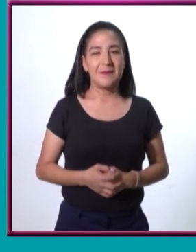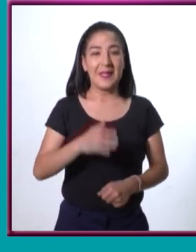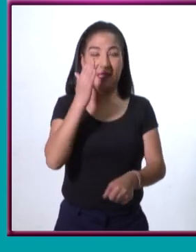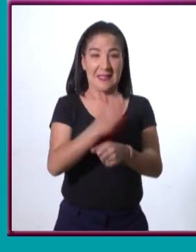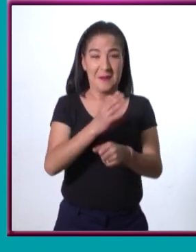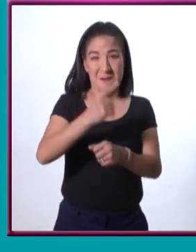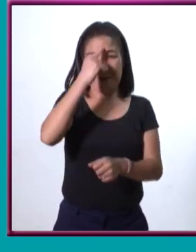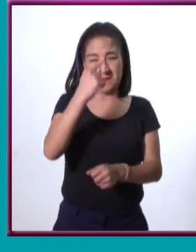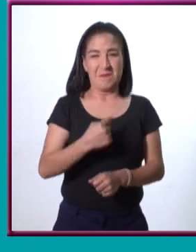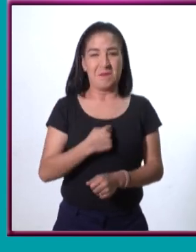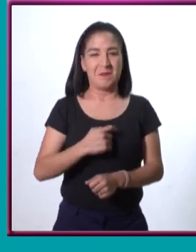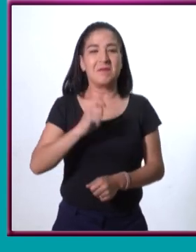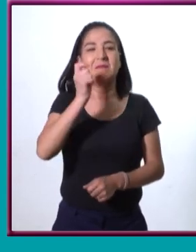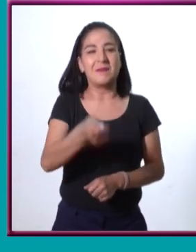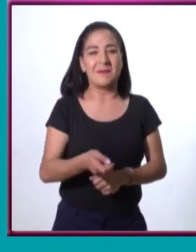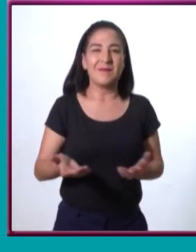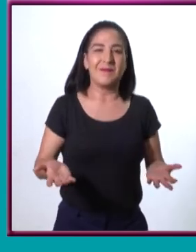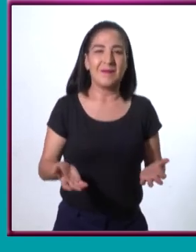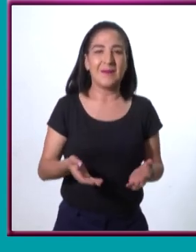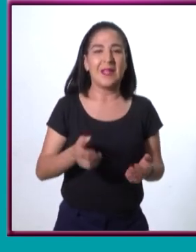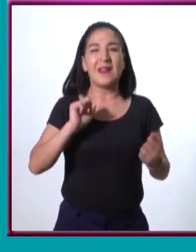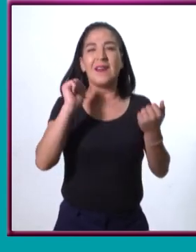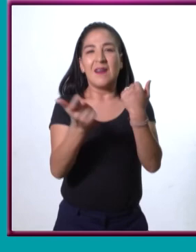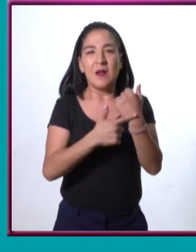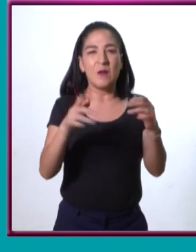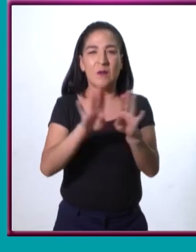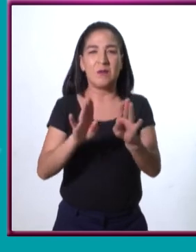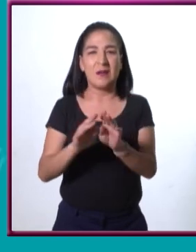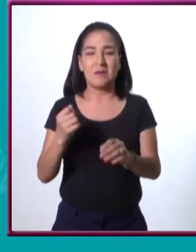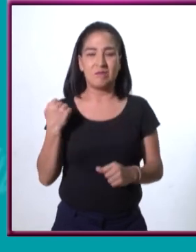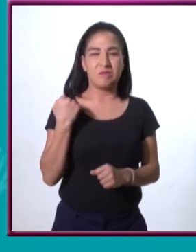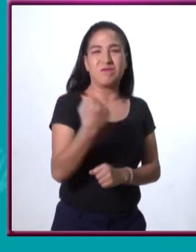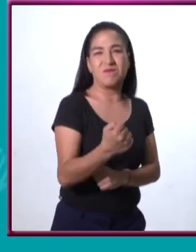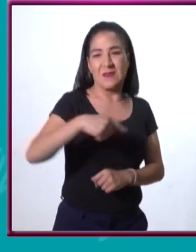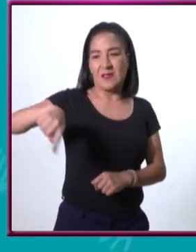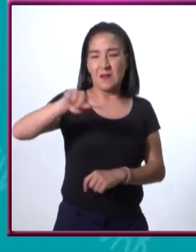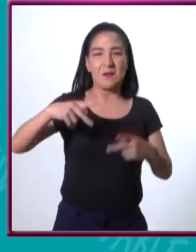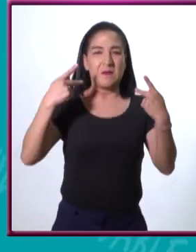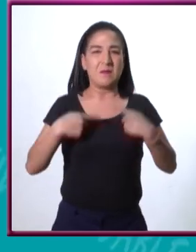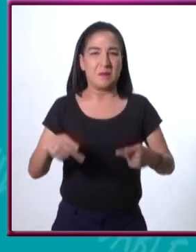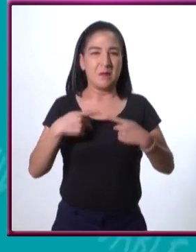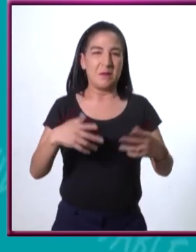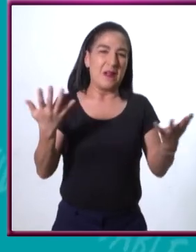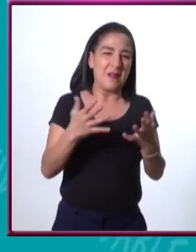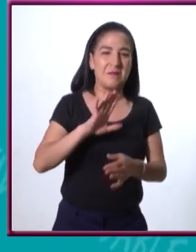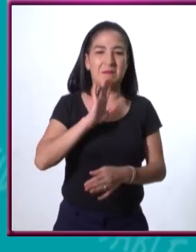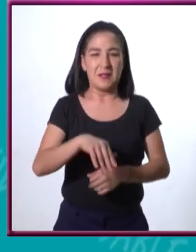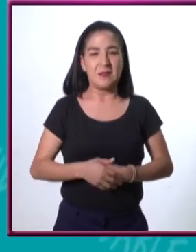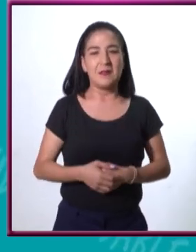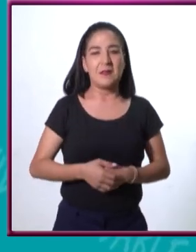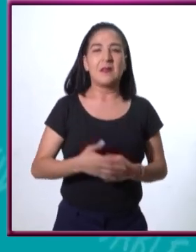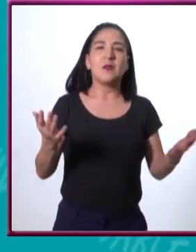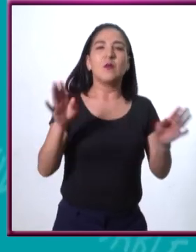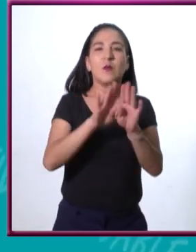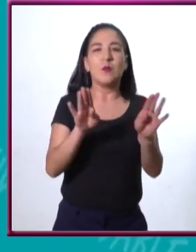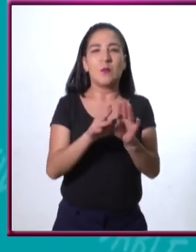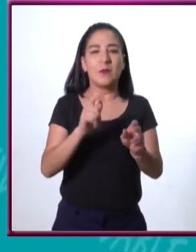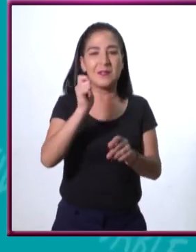El castigo para mí es algo que se impone a la gente al realizar algo. Y es una manera